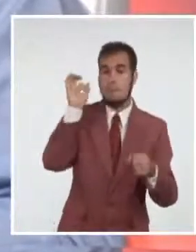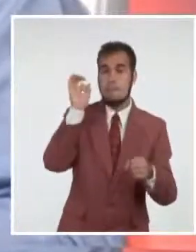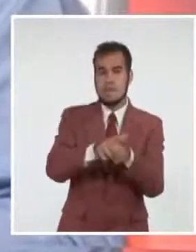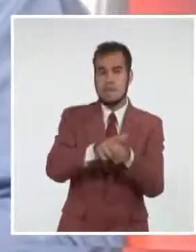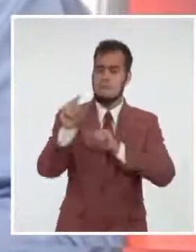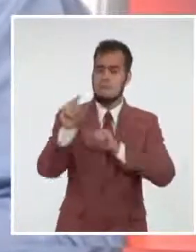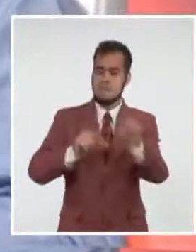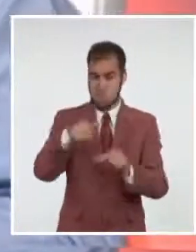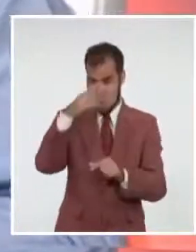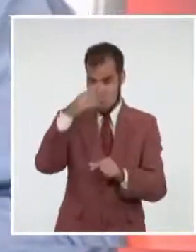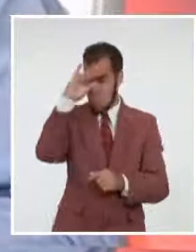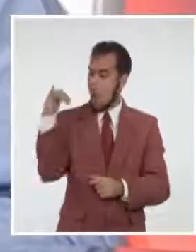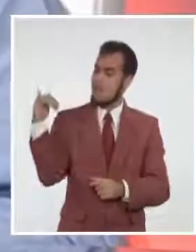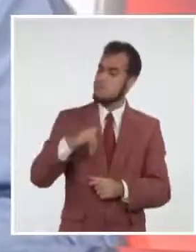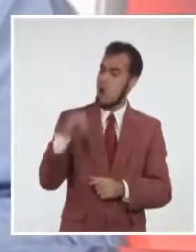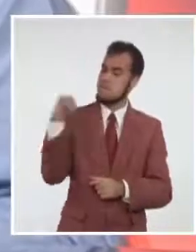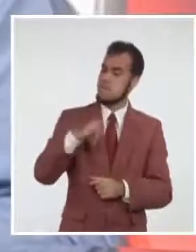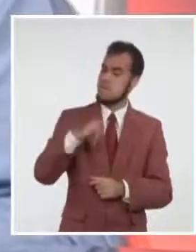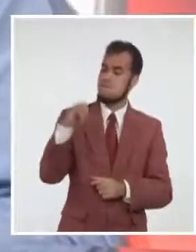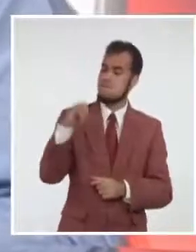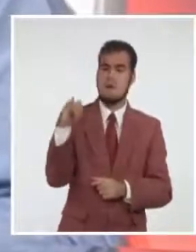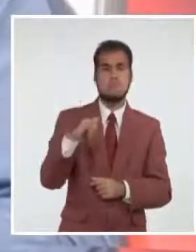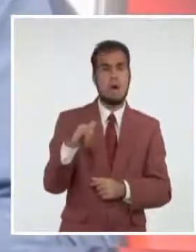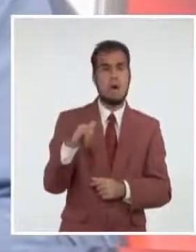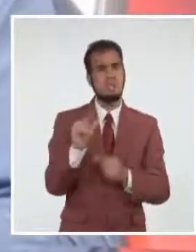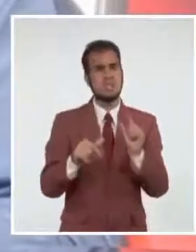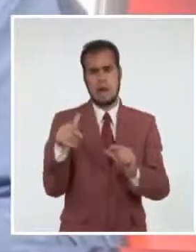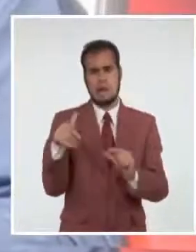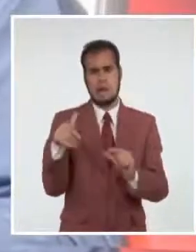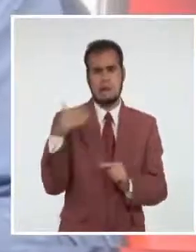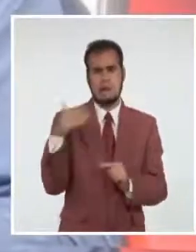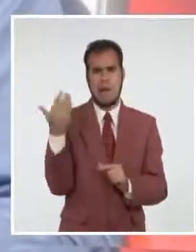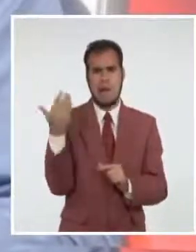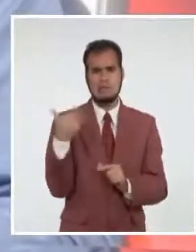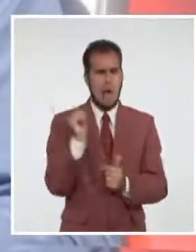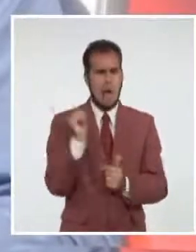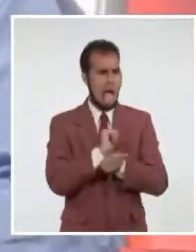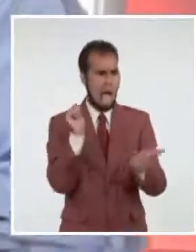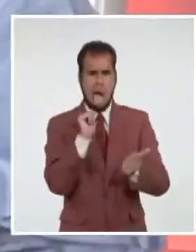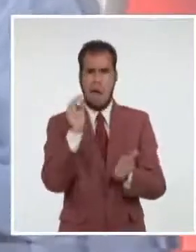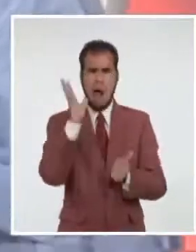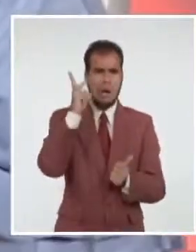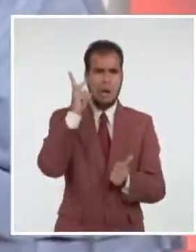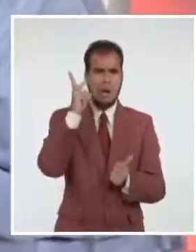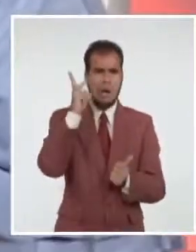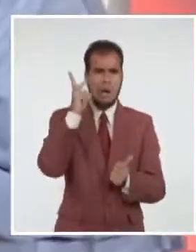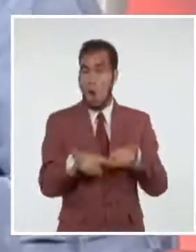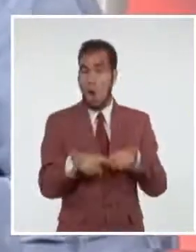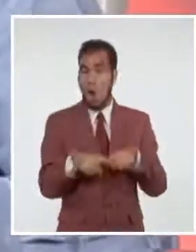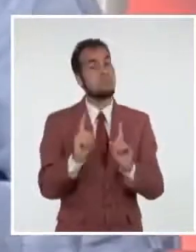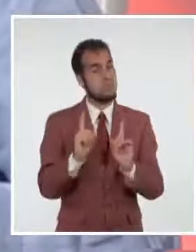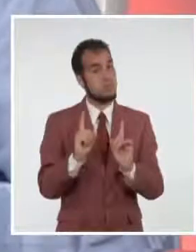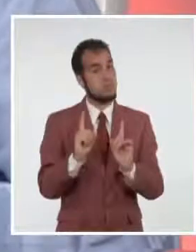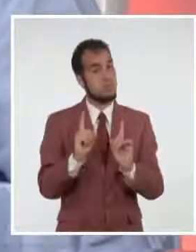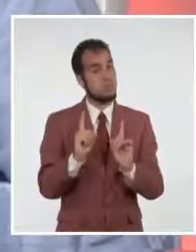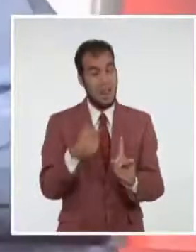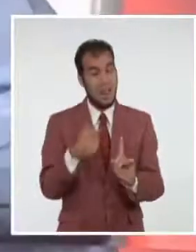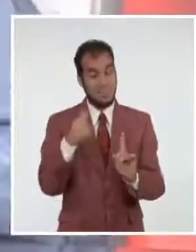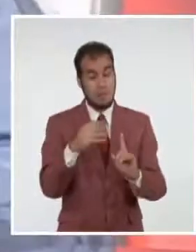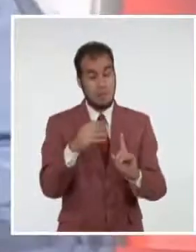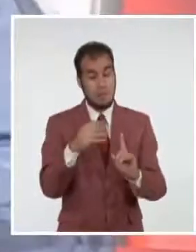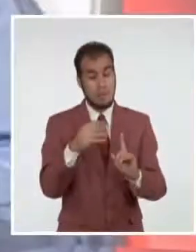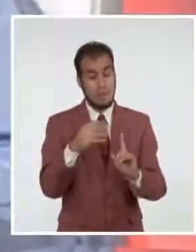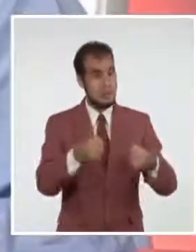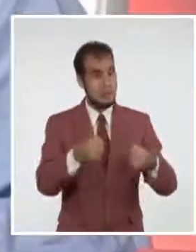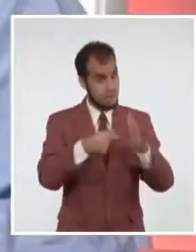a llegar y se permitió o se decidió hacer el aislamiento en el domicilio, que realmente no se hacía